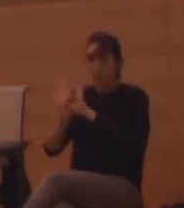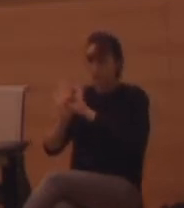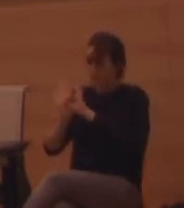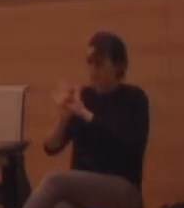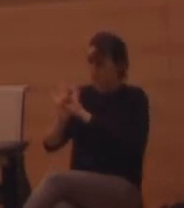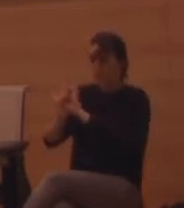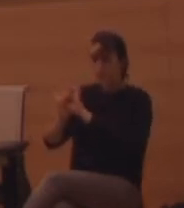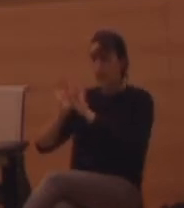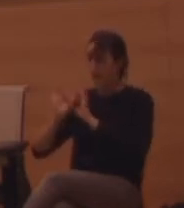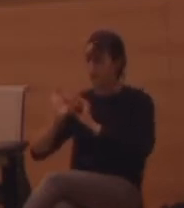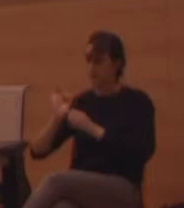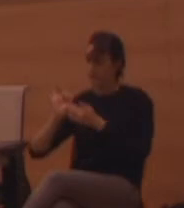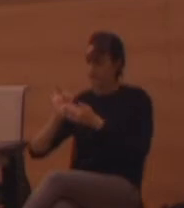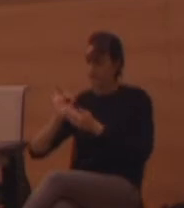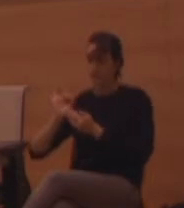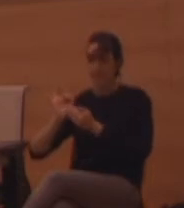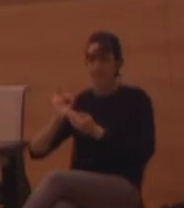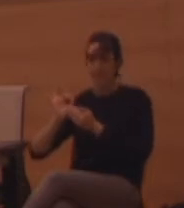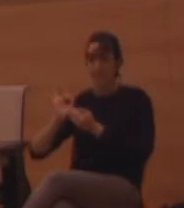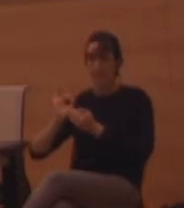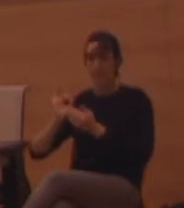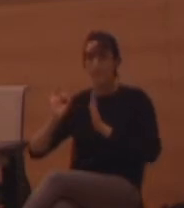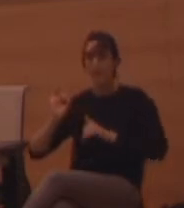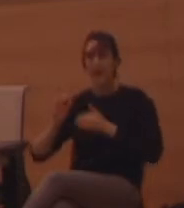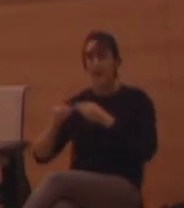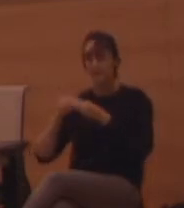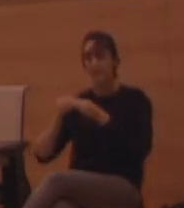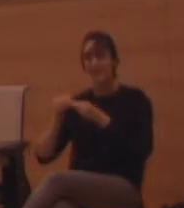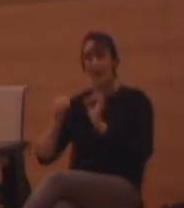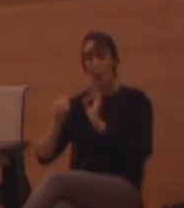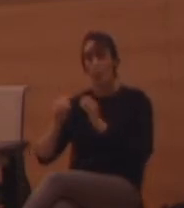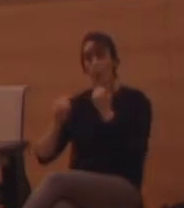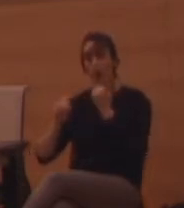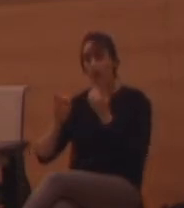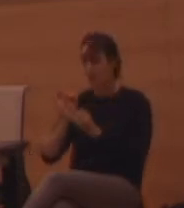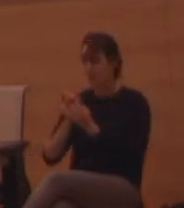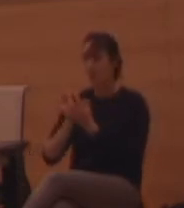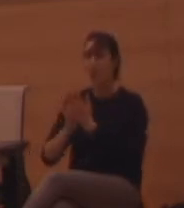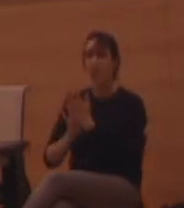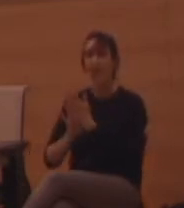ningún saco donde se pueda acumular materia y se pueda expandir al resto del pie.